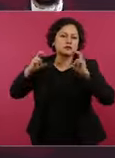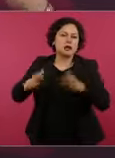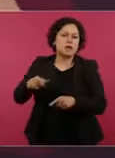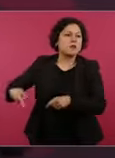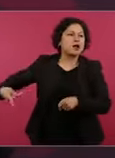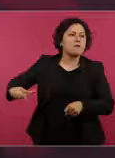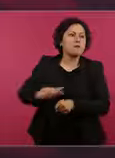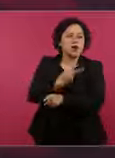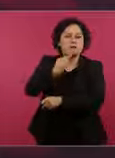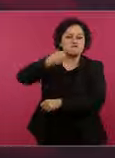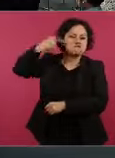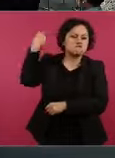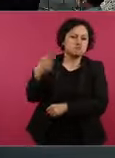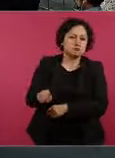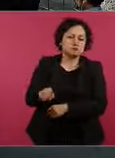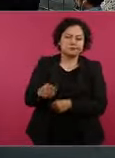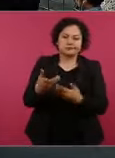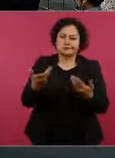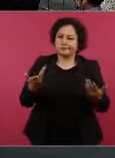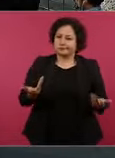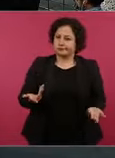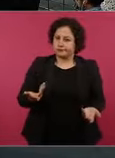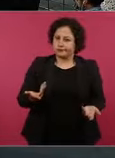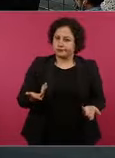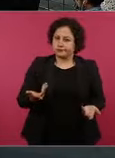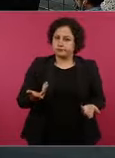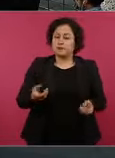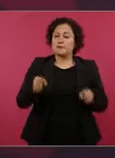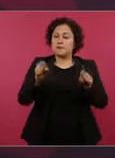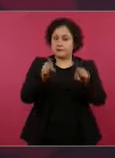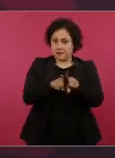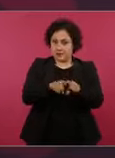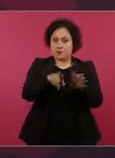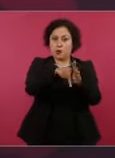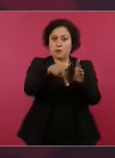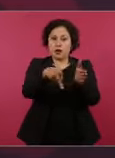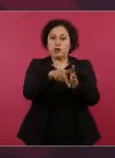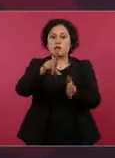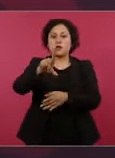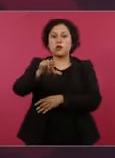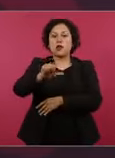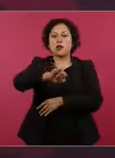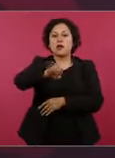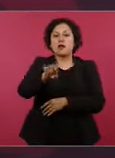incluso en el periódico La Jornada.